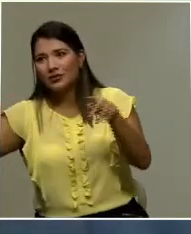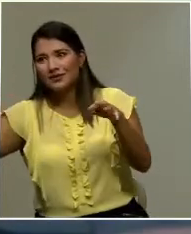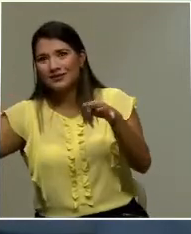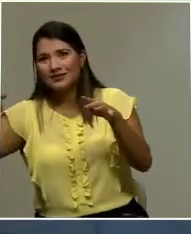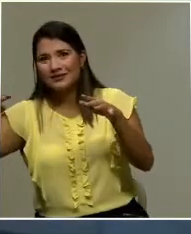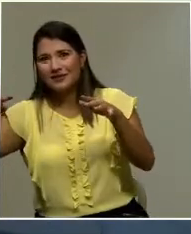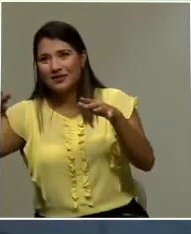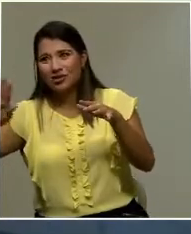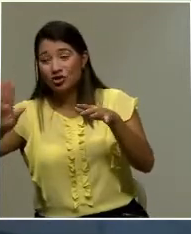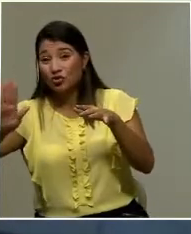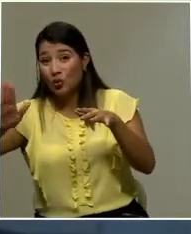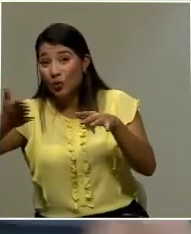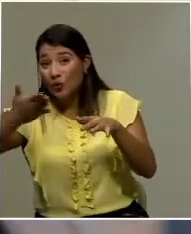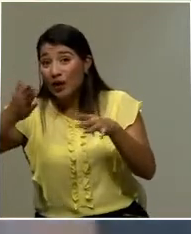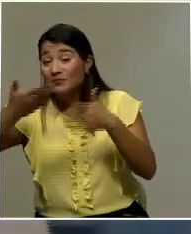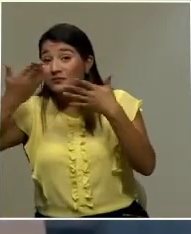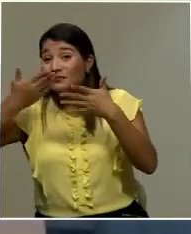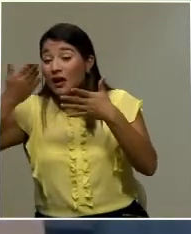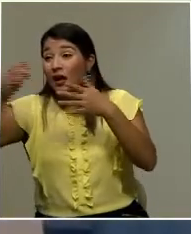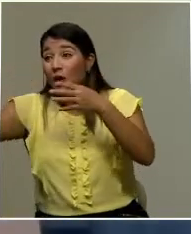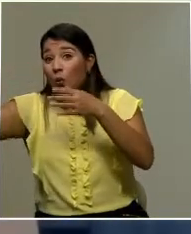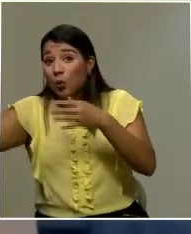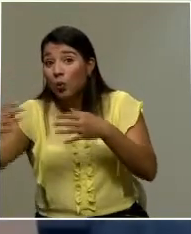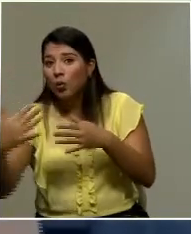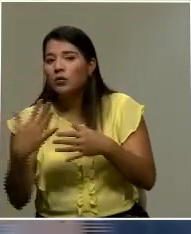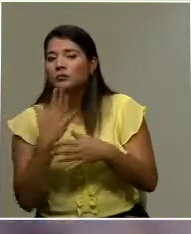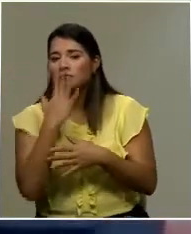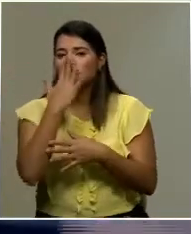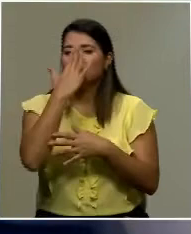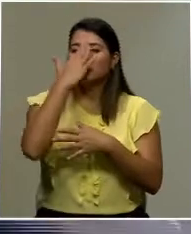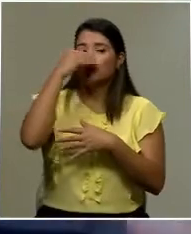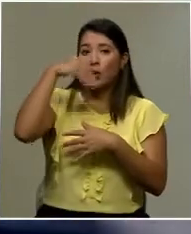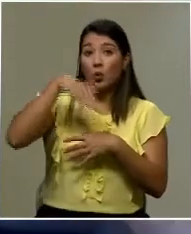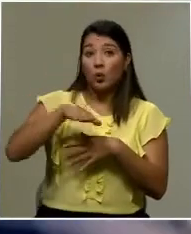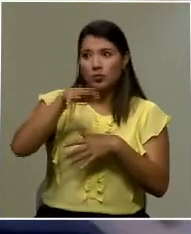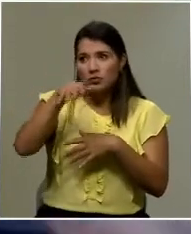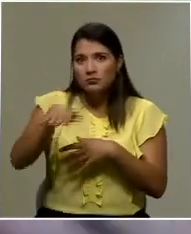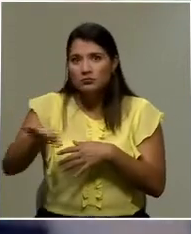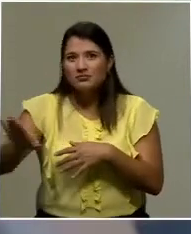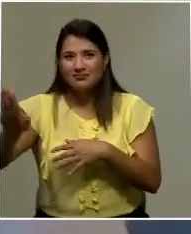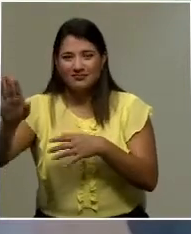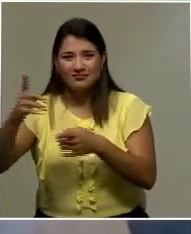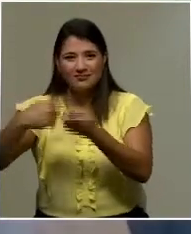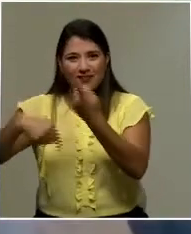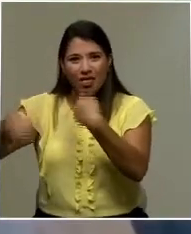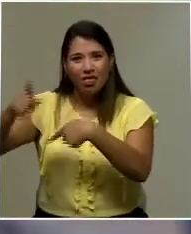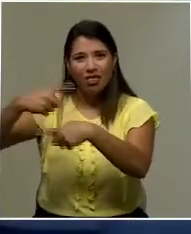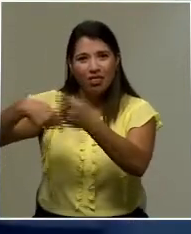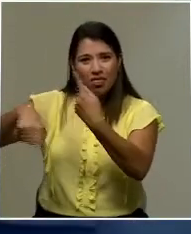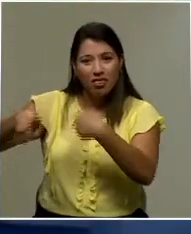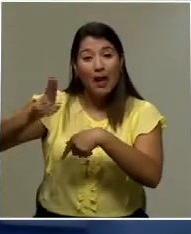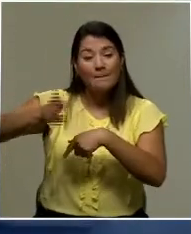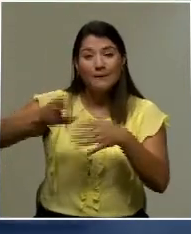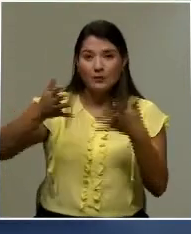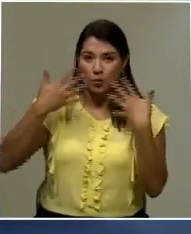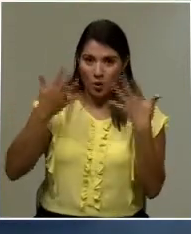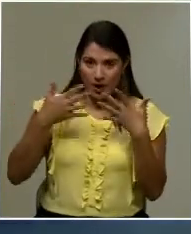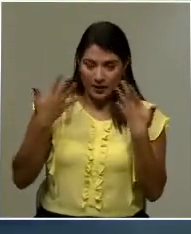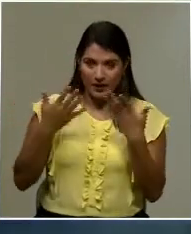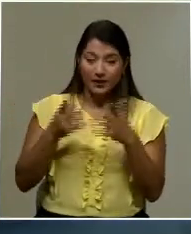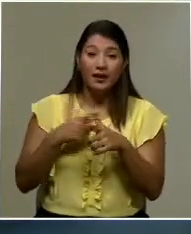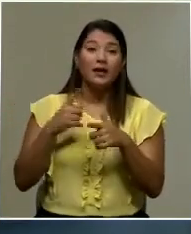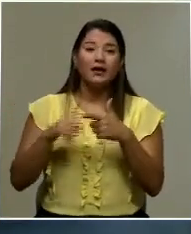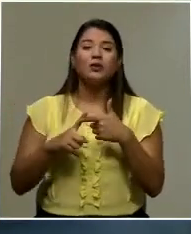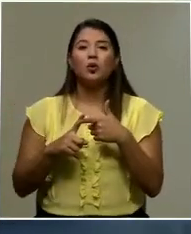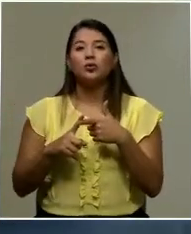pues entonces hay que filtrar. Igual que nos ponemos una mascarilla y nuestros pulmones mueven el aire y el virus se queda ahí, pues se puede enchufar